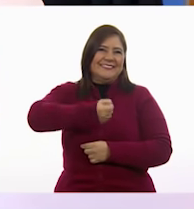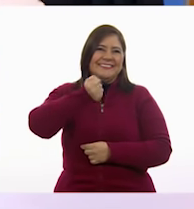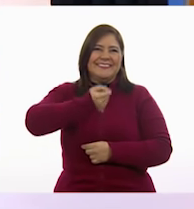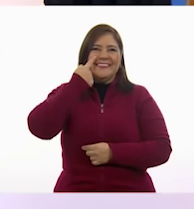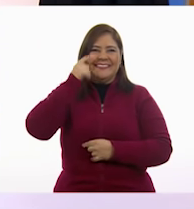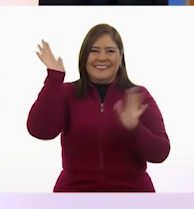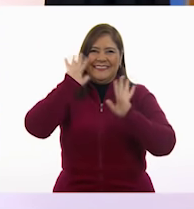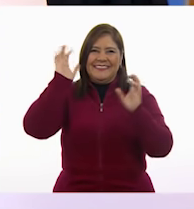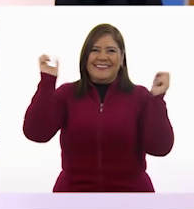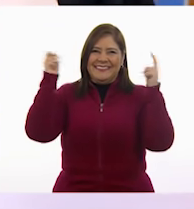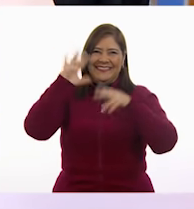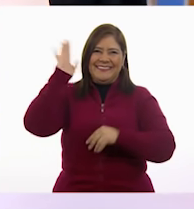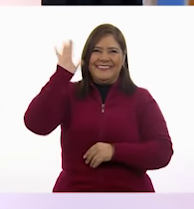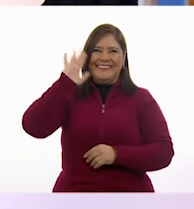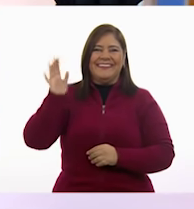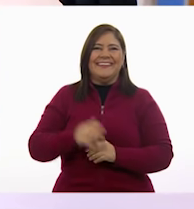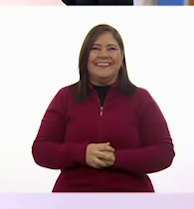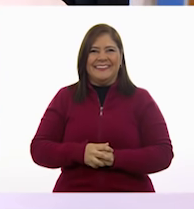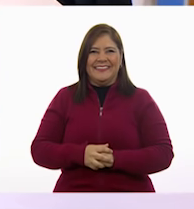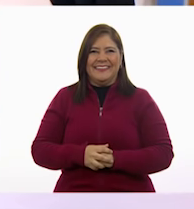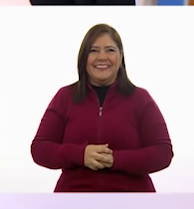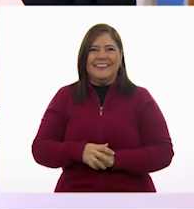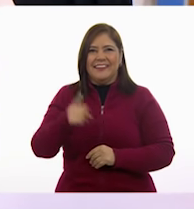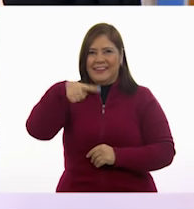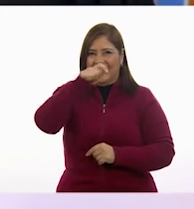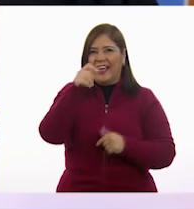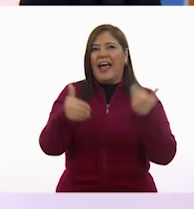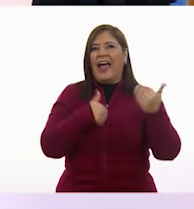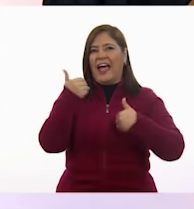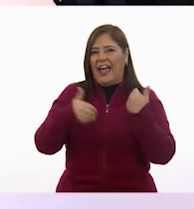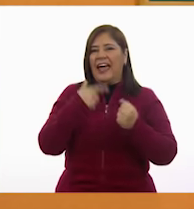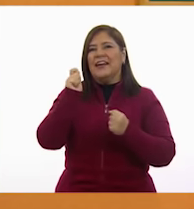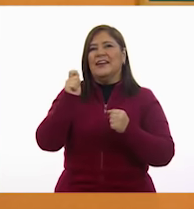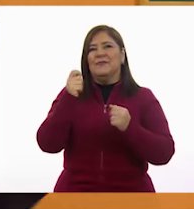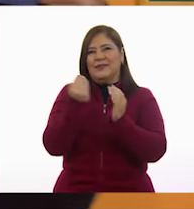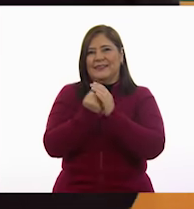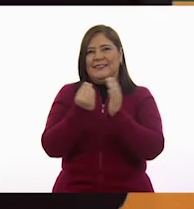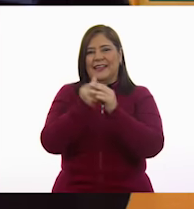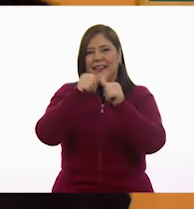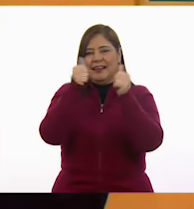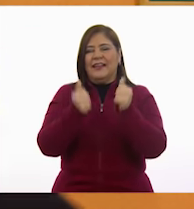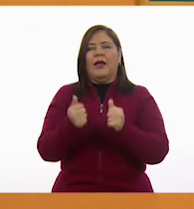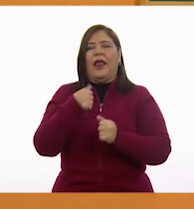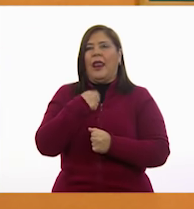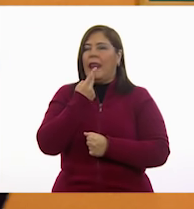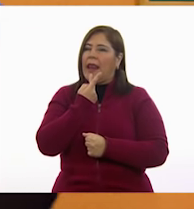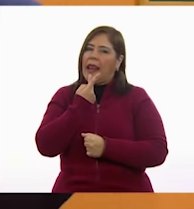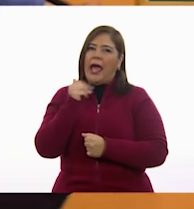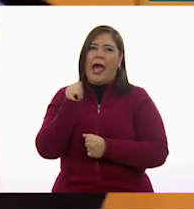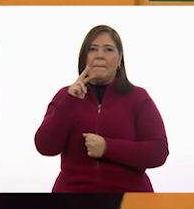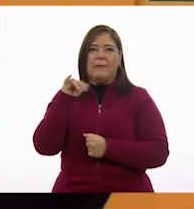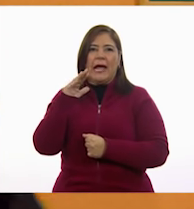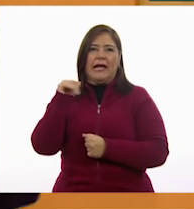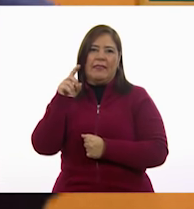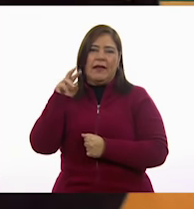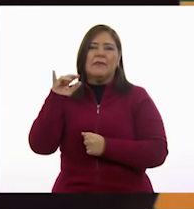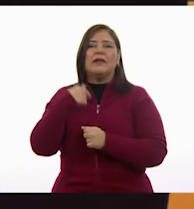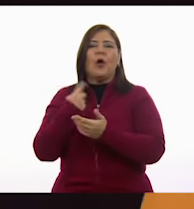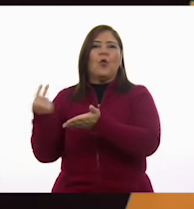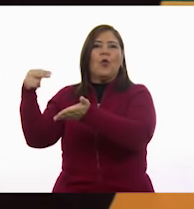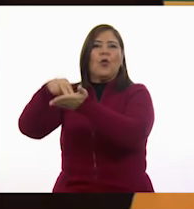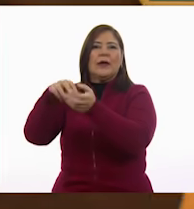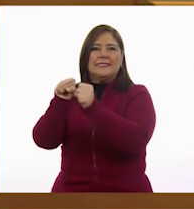Nos vemos. Adiós, profe Alan. Adiós, niñas y niños. Disfruten de su clase de artes. Abra cadabra, que aparezca en el salón del